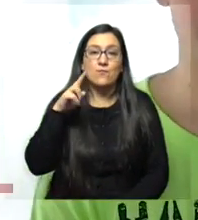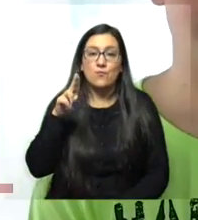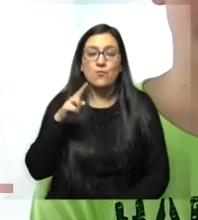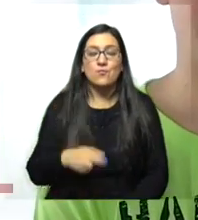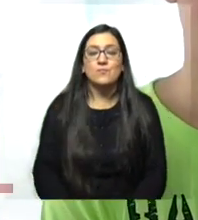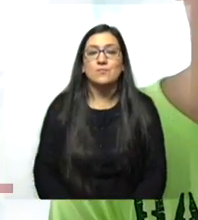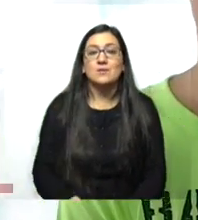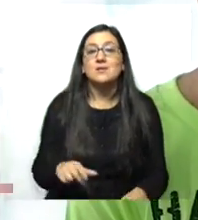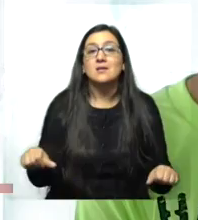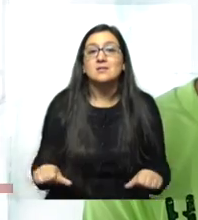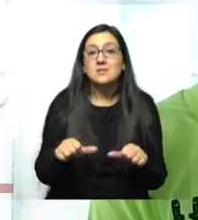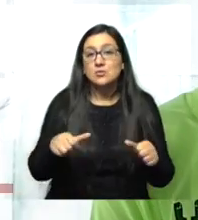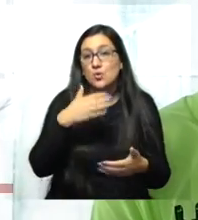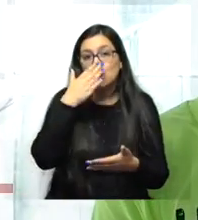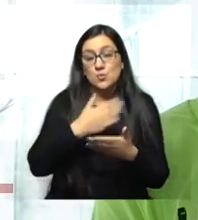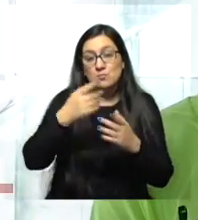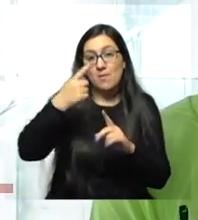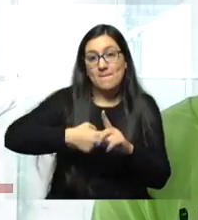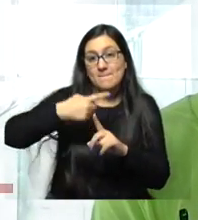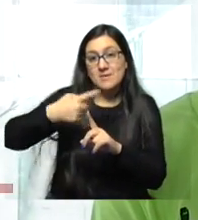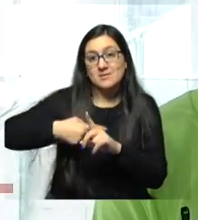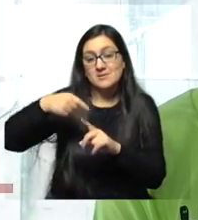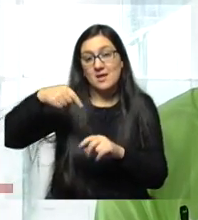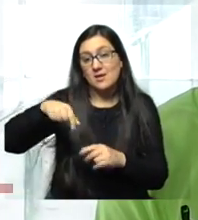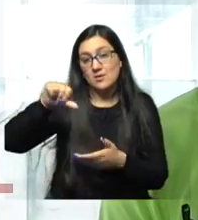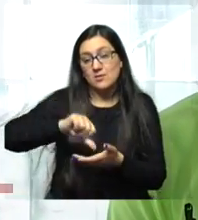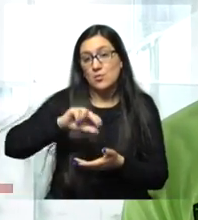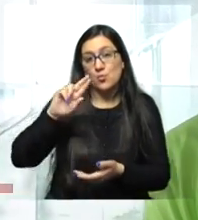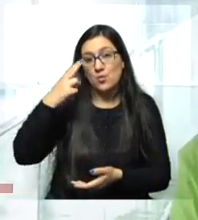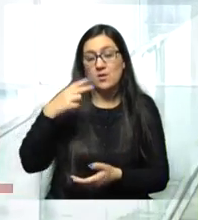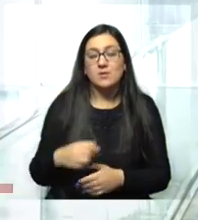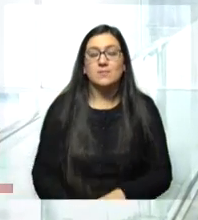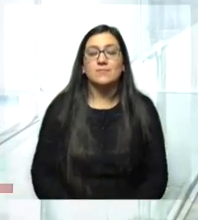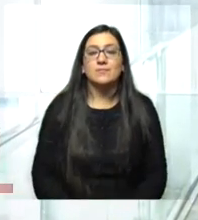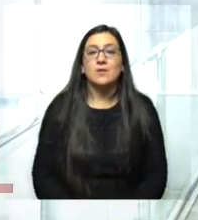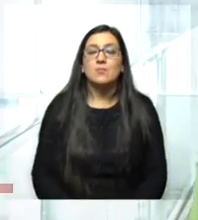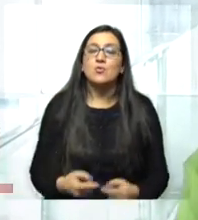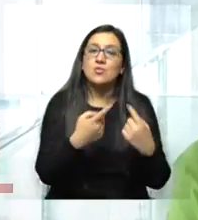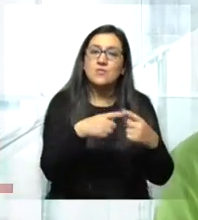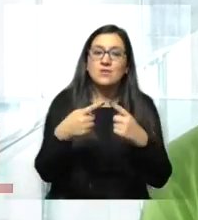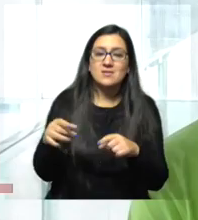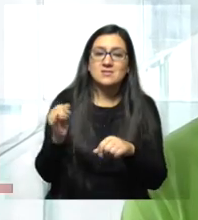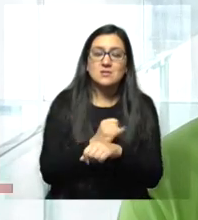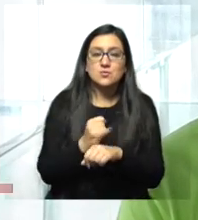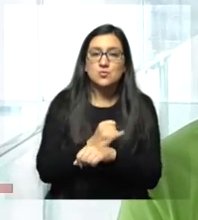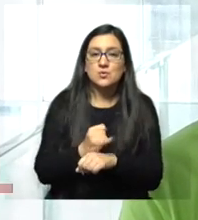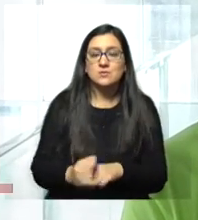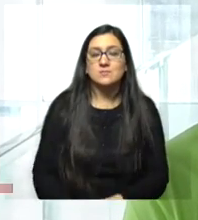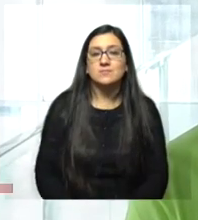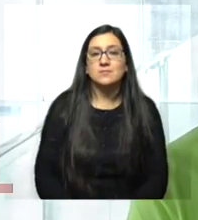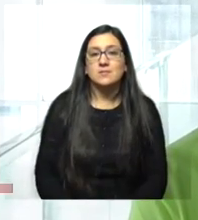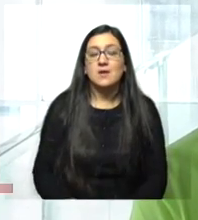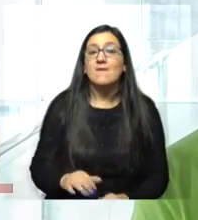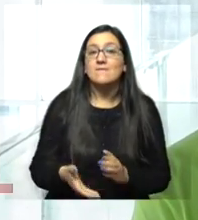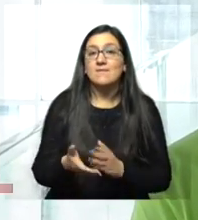se realizó en los últimos meses aquí en el país, organizado por varias instituciones. Como decíamos, compañeros, van a estar